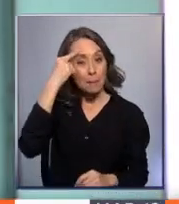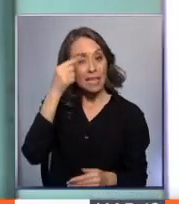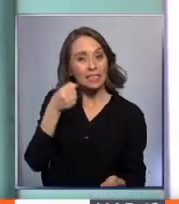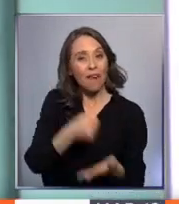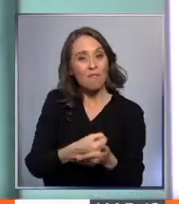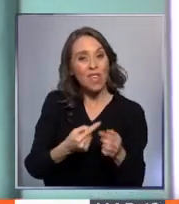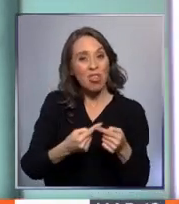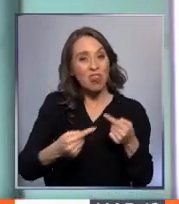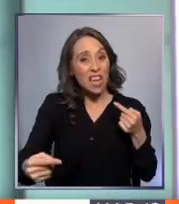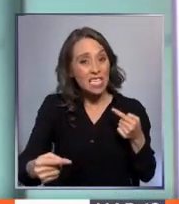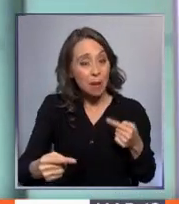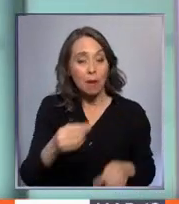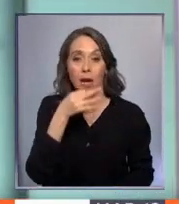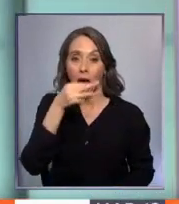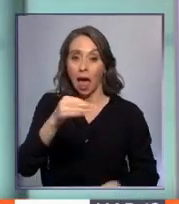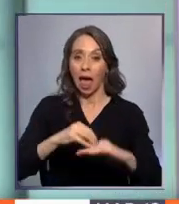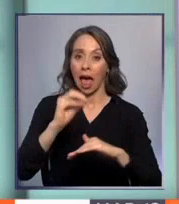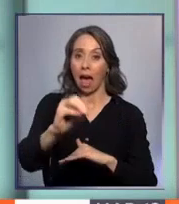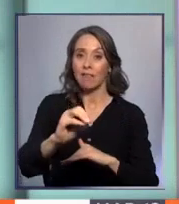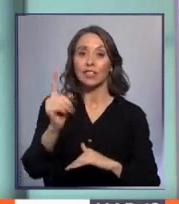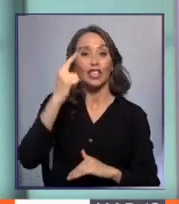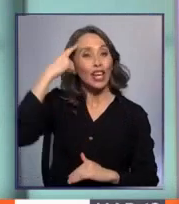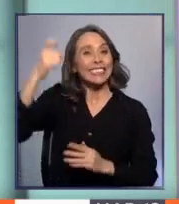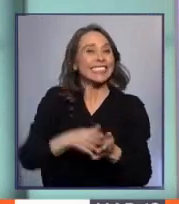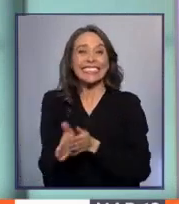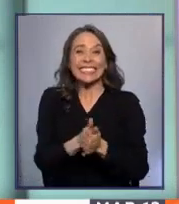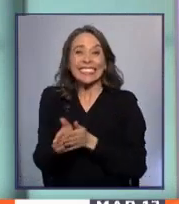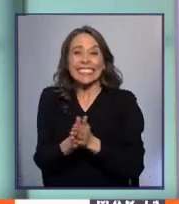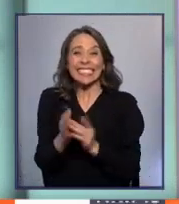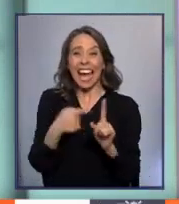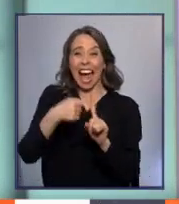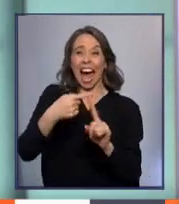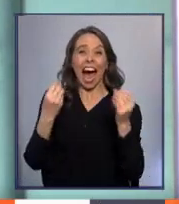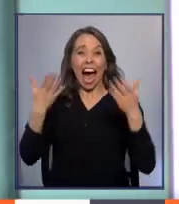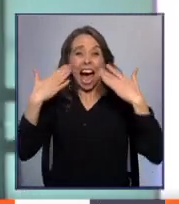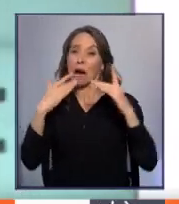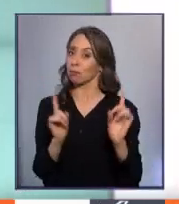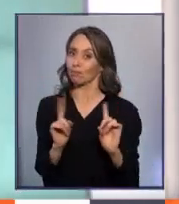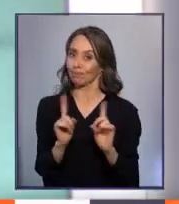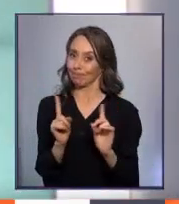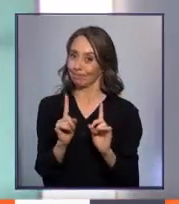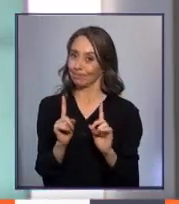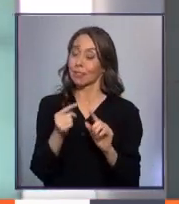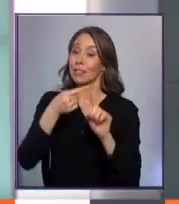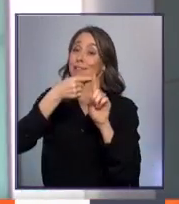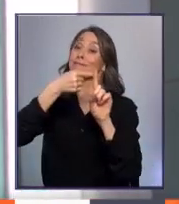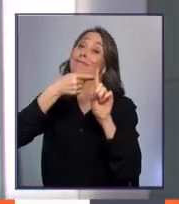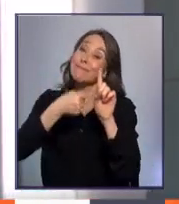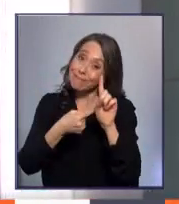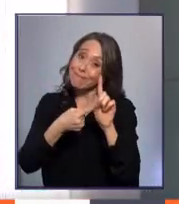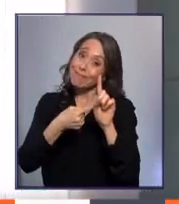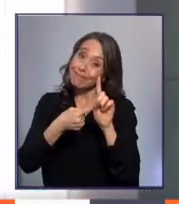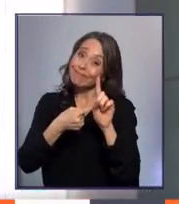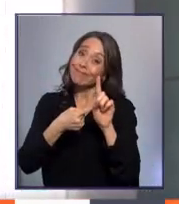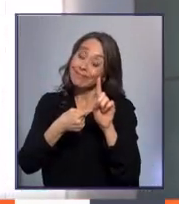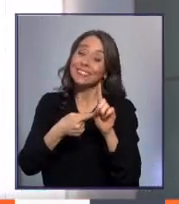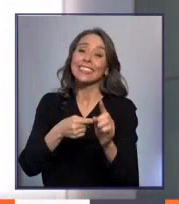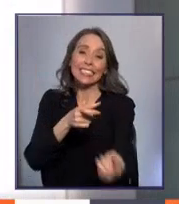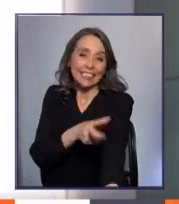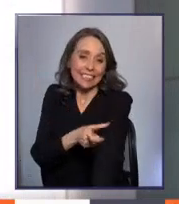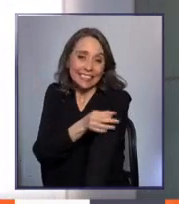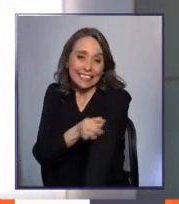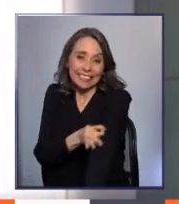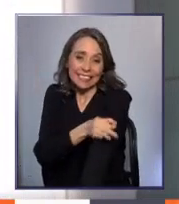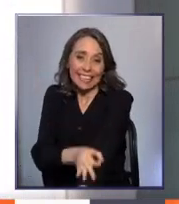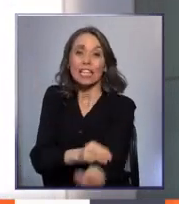largo, les digo desde ya que no se hagan ninguna ilusión con estas temperaturas, porque van a bajar y por lo menos vamos a tener en la zona central temperaturas